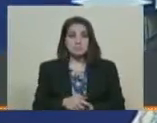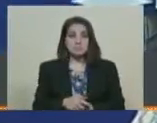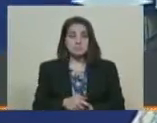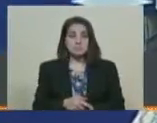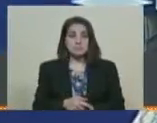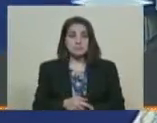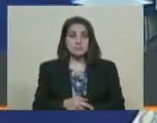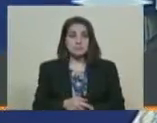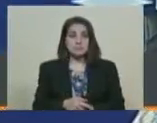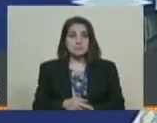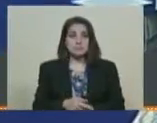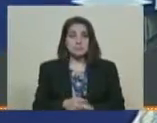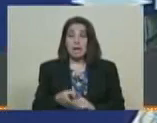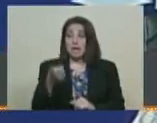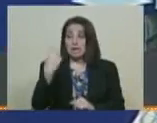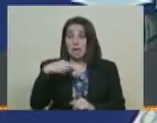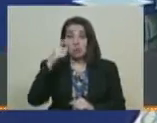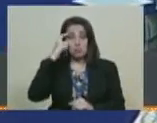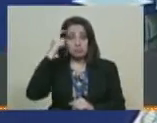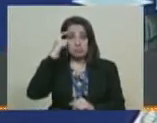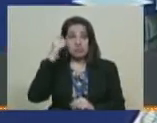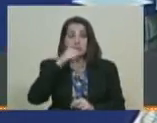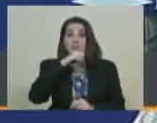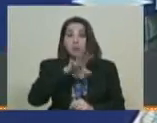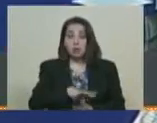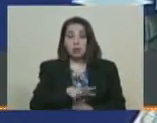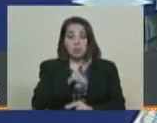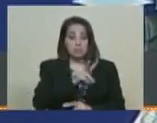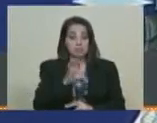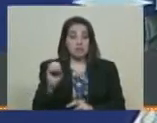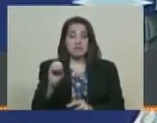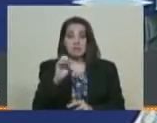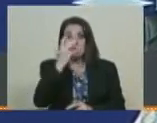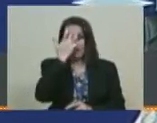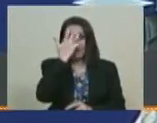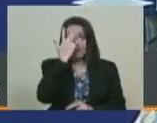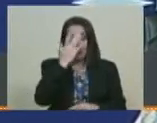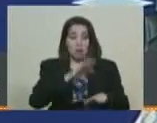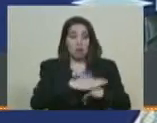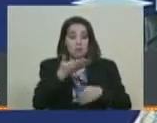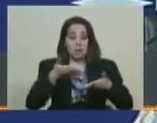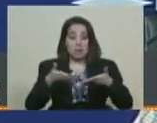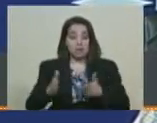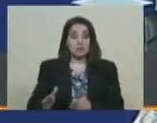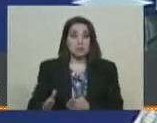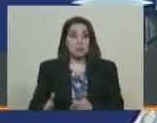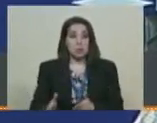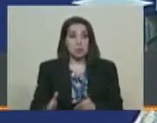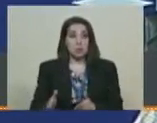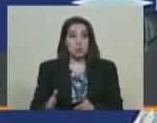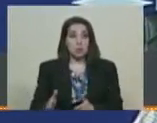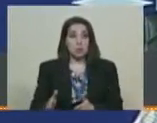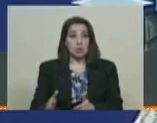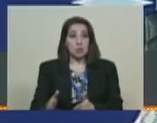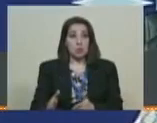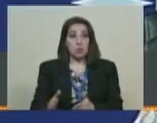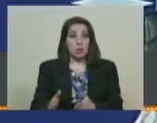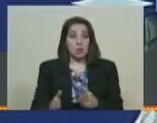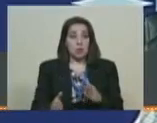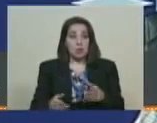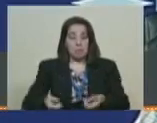Ayer fue un día histórico, 20 de febrero, porque nació en operaciones en el mercado